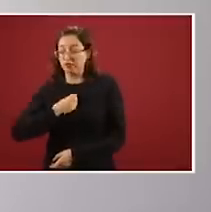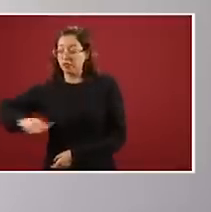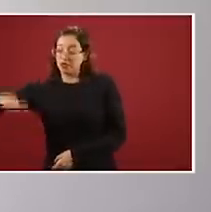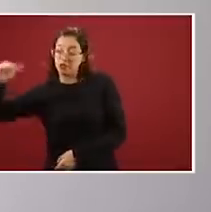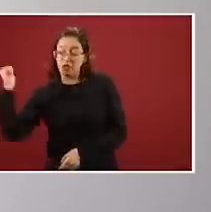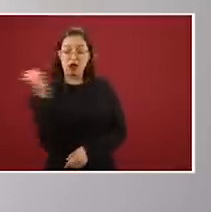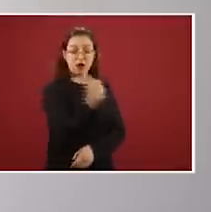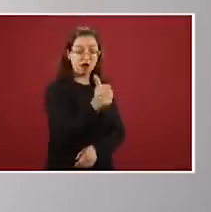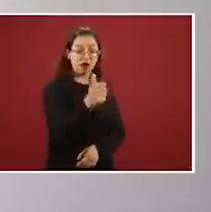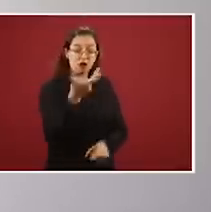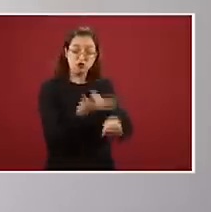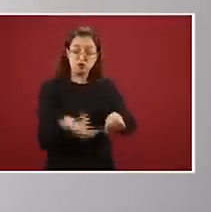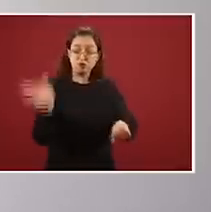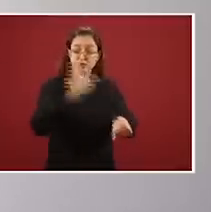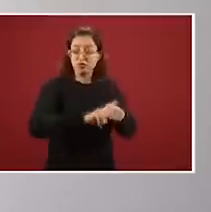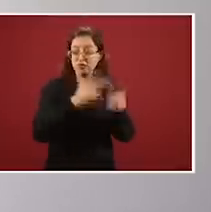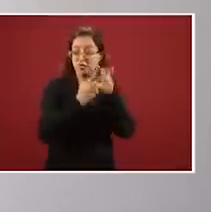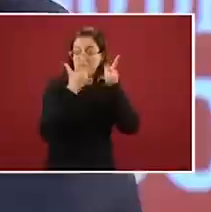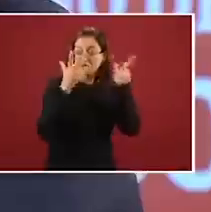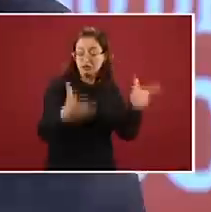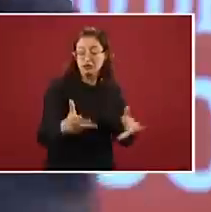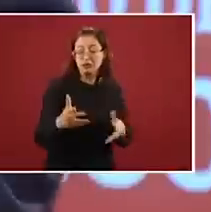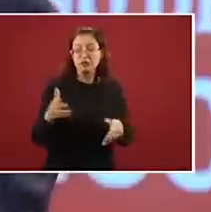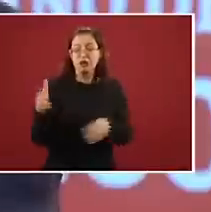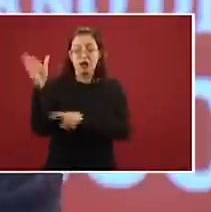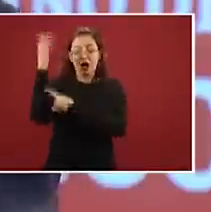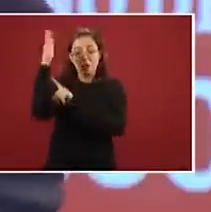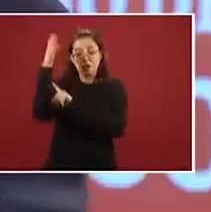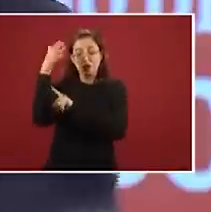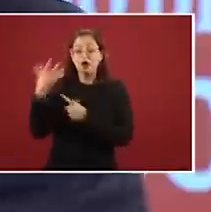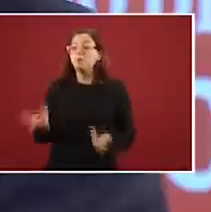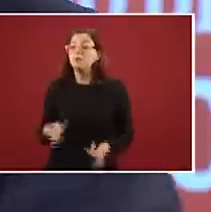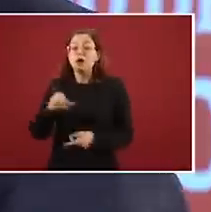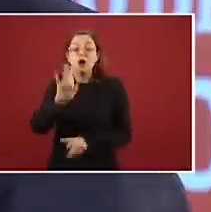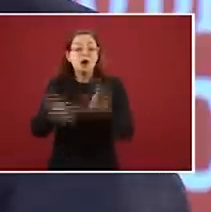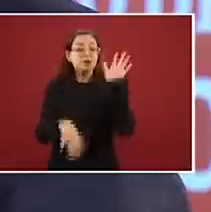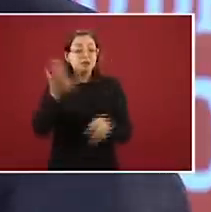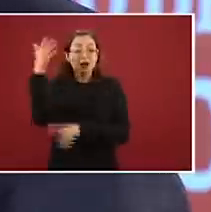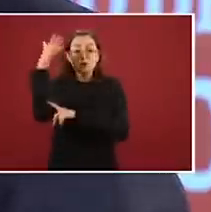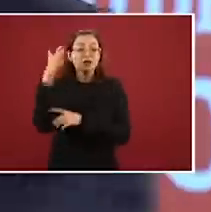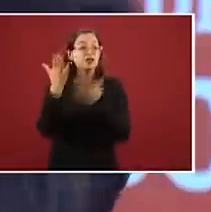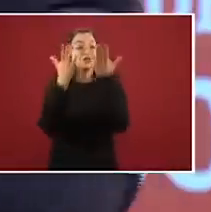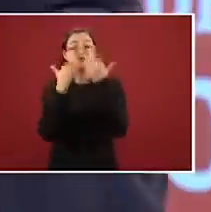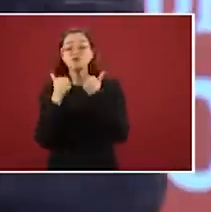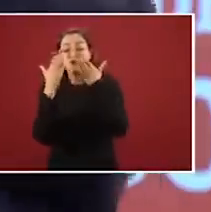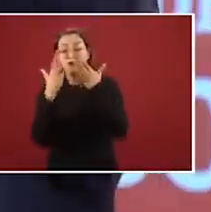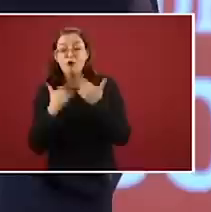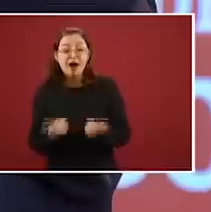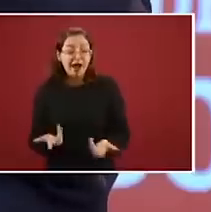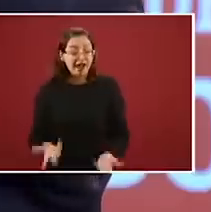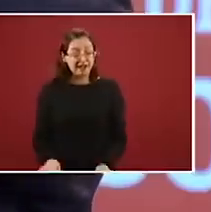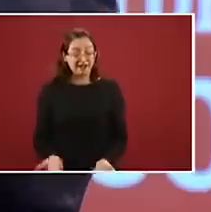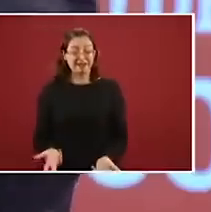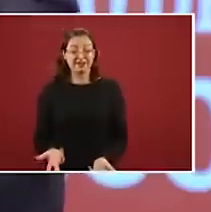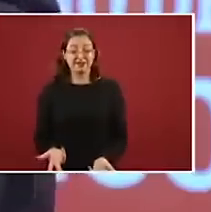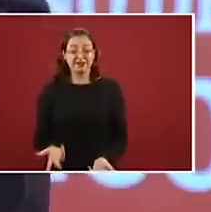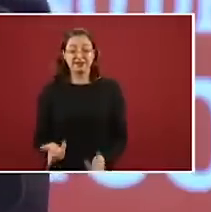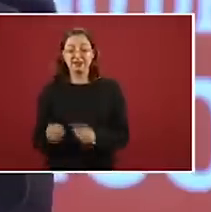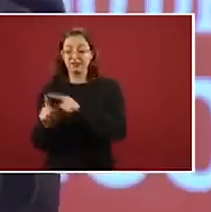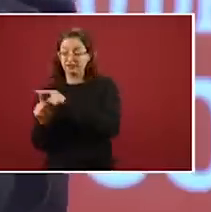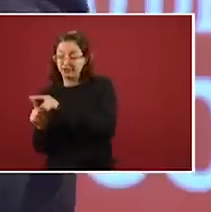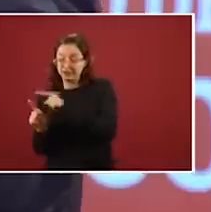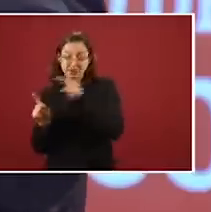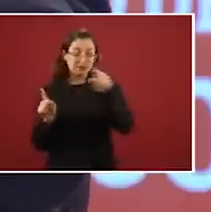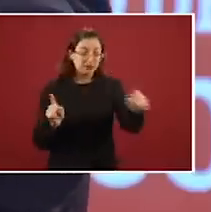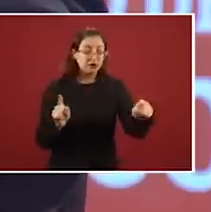hay ambulancia, o está en el taller, que alcance a llegar a